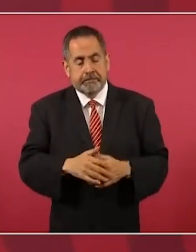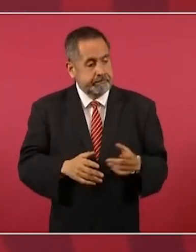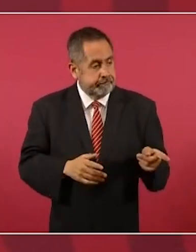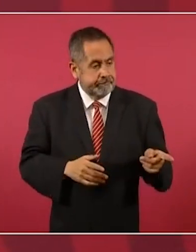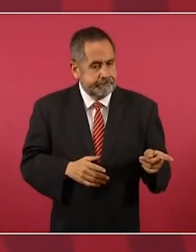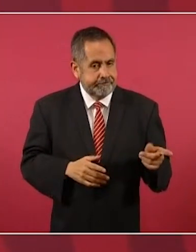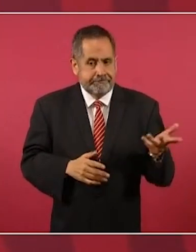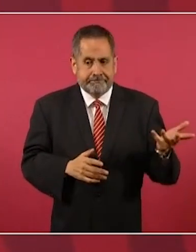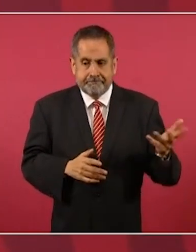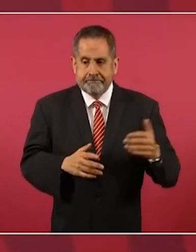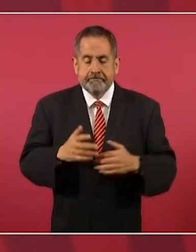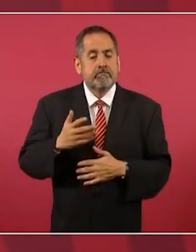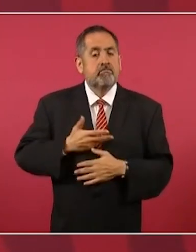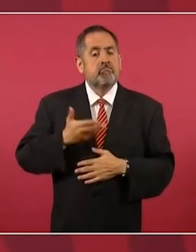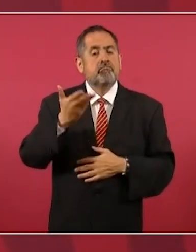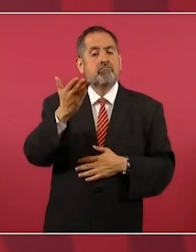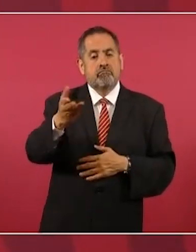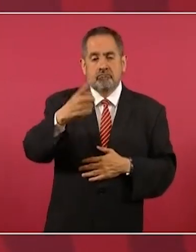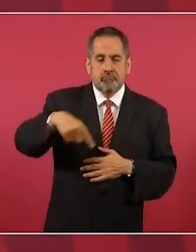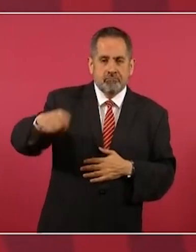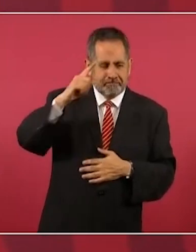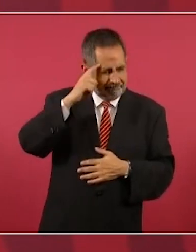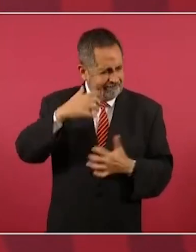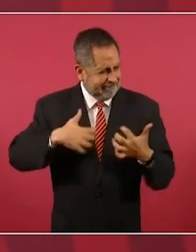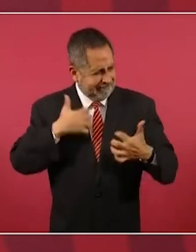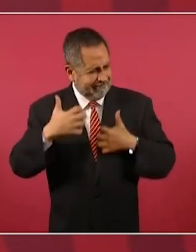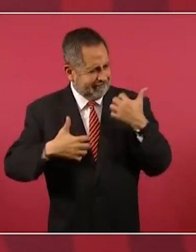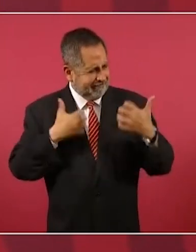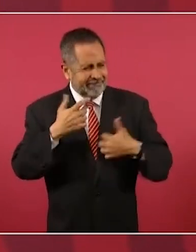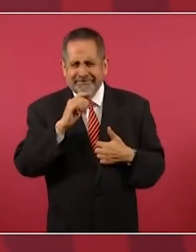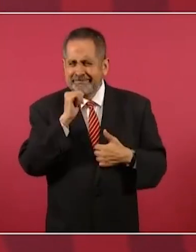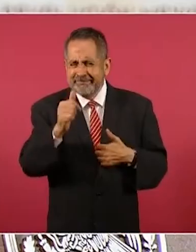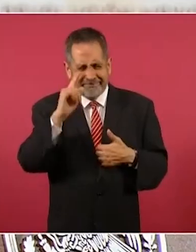les pido a todos que no nos enojemos.